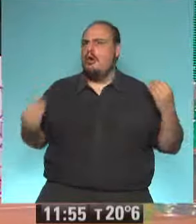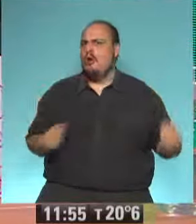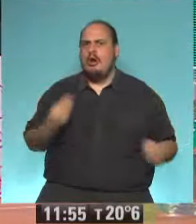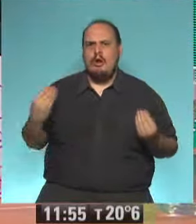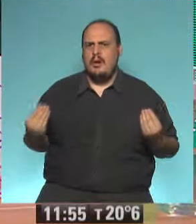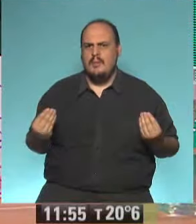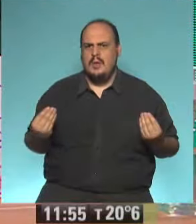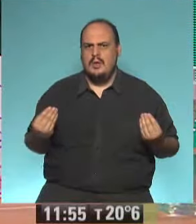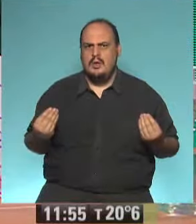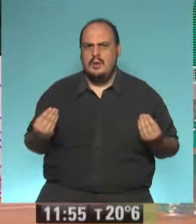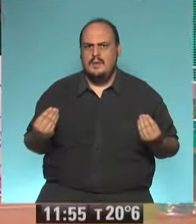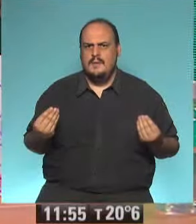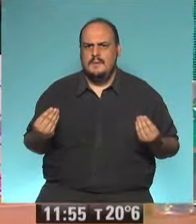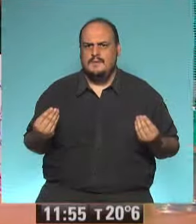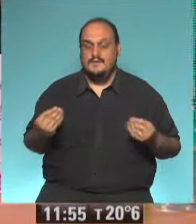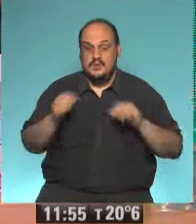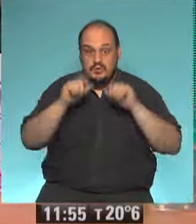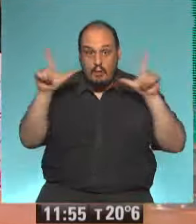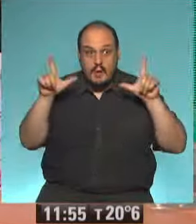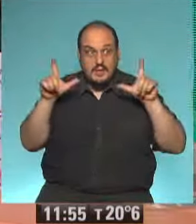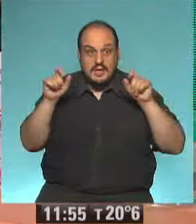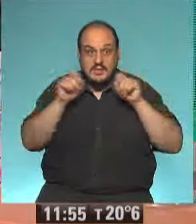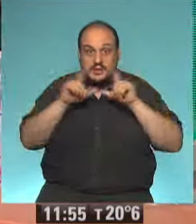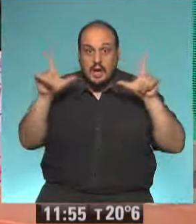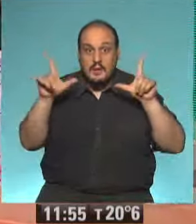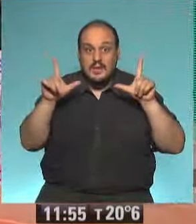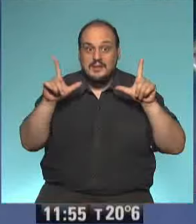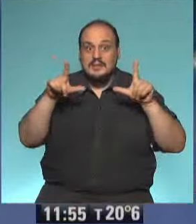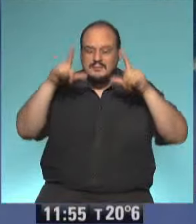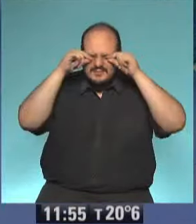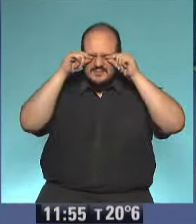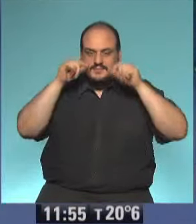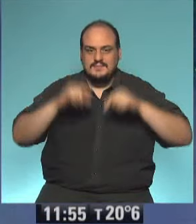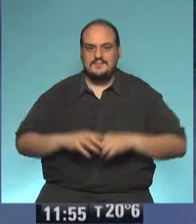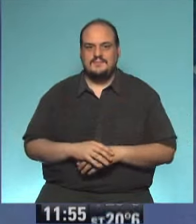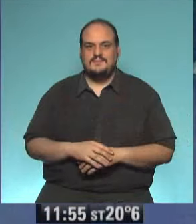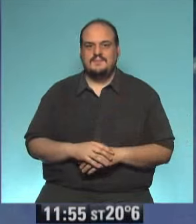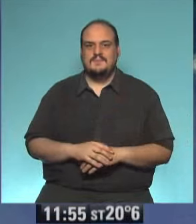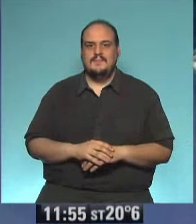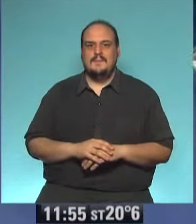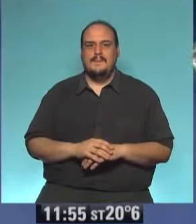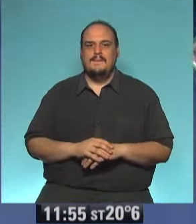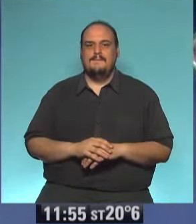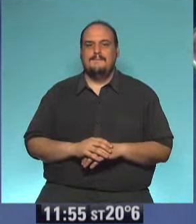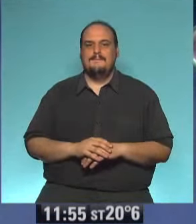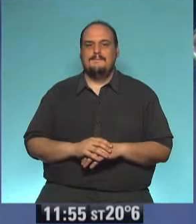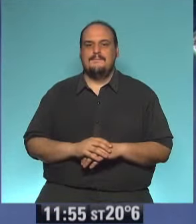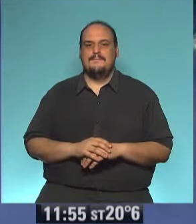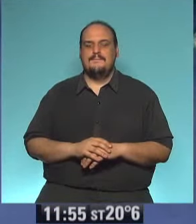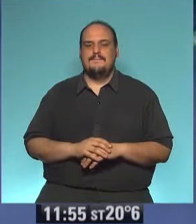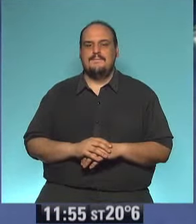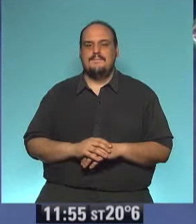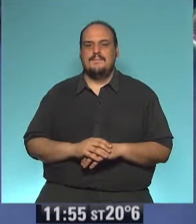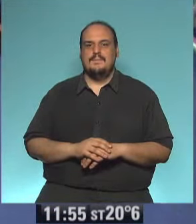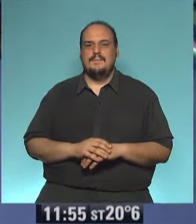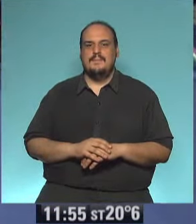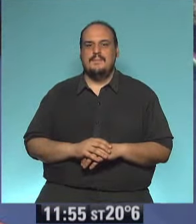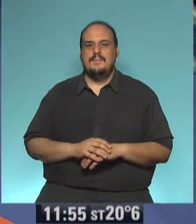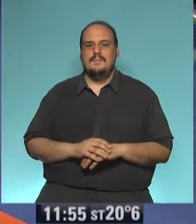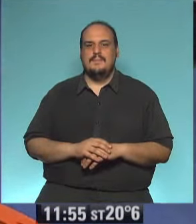manera? Bueno, ¿es una sorpresa? Es una sorpresa. Cierren los ojos. A ver, cerramos los ojos. Cierren los ojos, cierren los ojos.